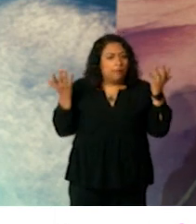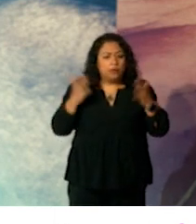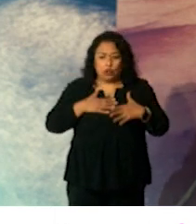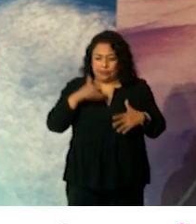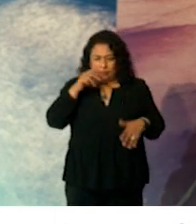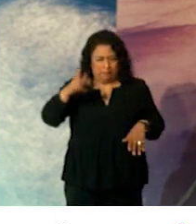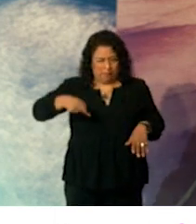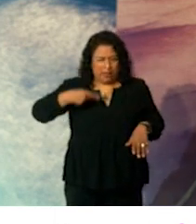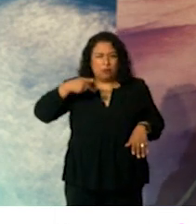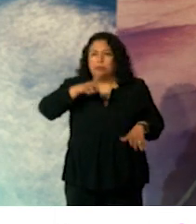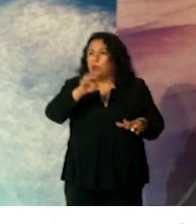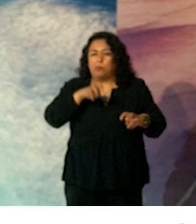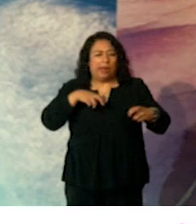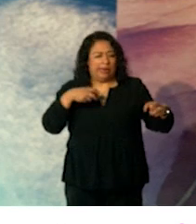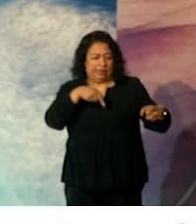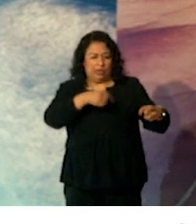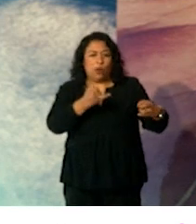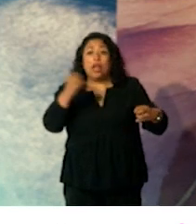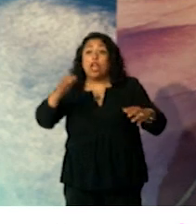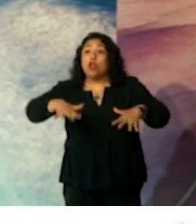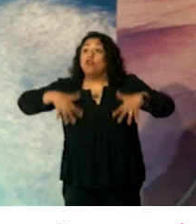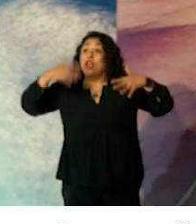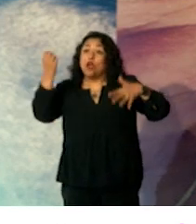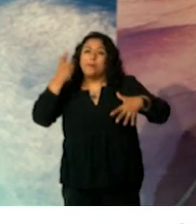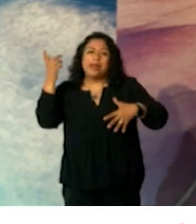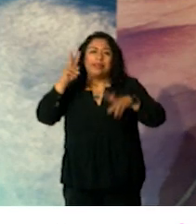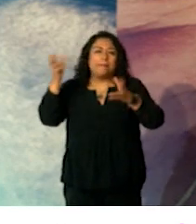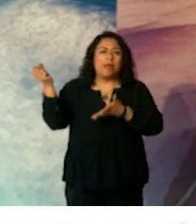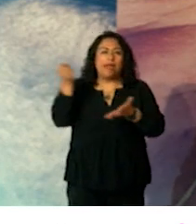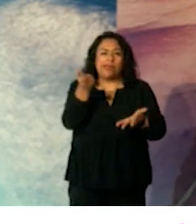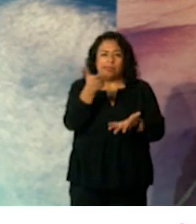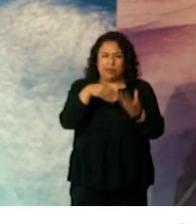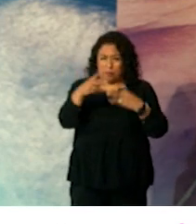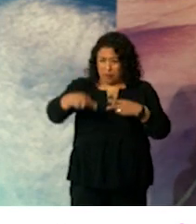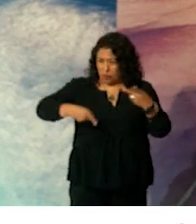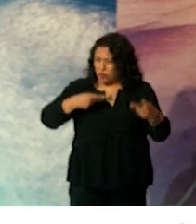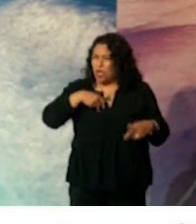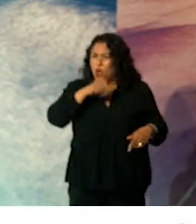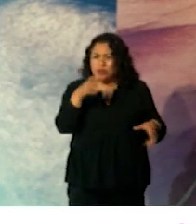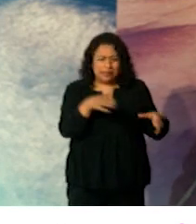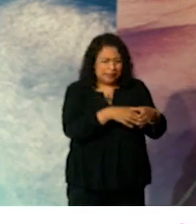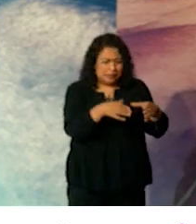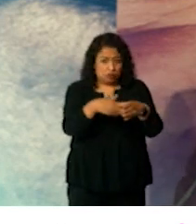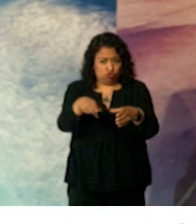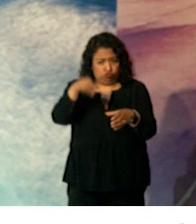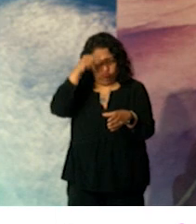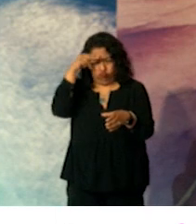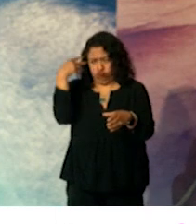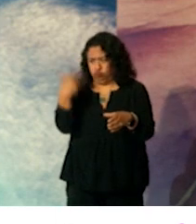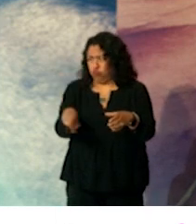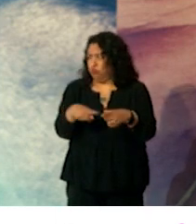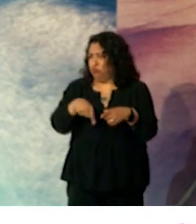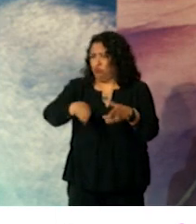cuando me hacen la pregunta, se da cuenta en un panel así, pero de una conferencia de inversión, cuando me la hacen, digo, oye, todas las otras especies súper inteligentes, parte de